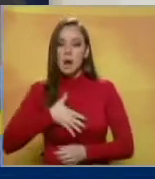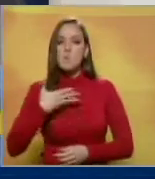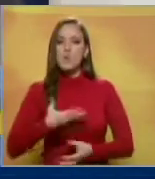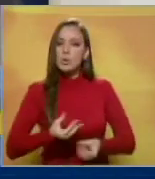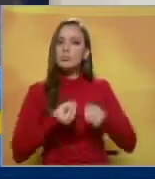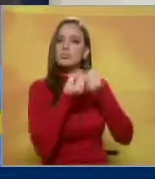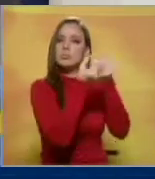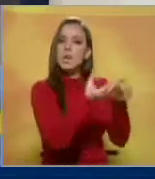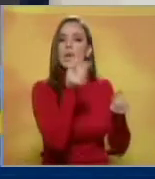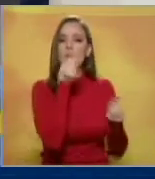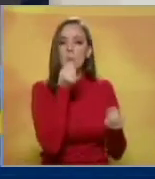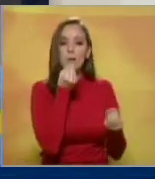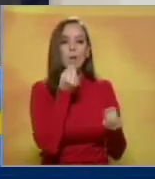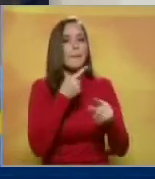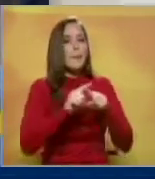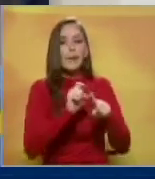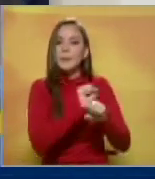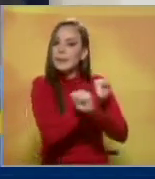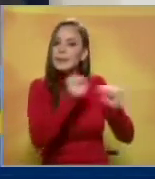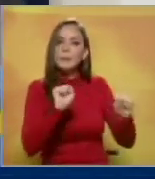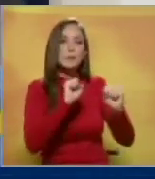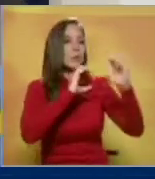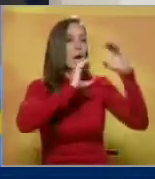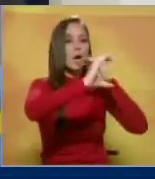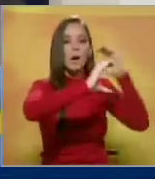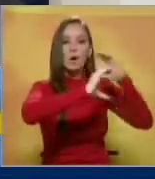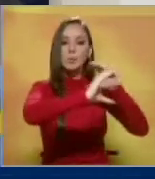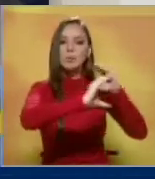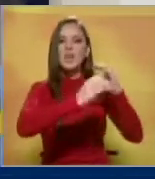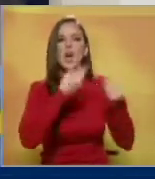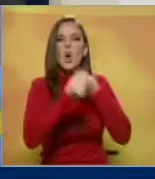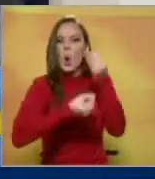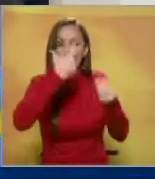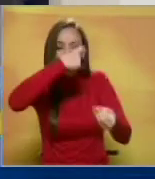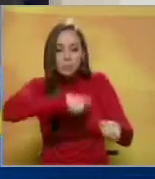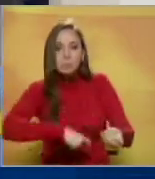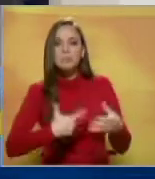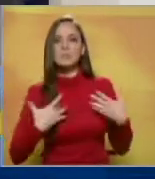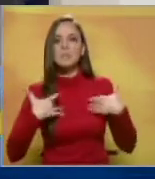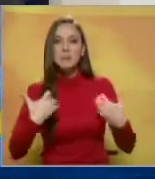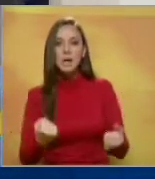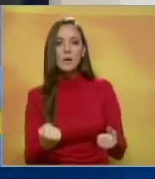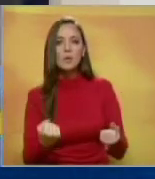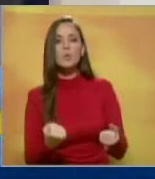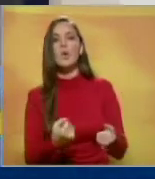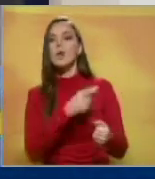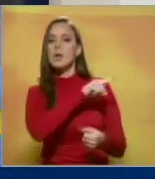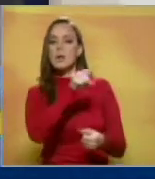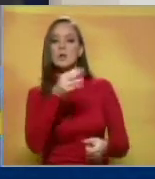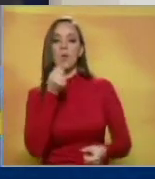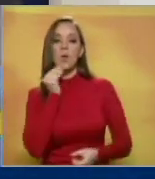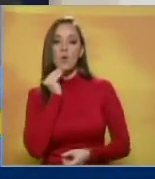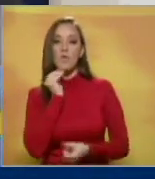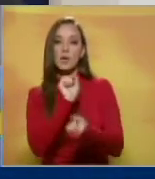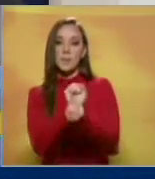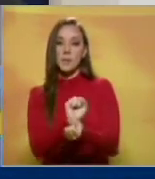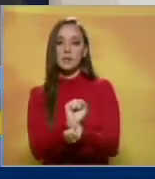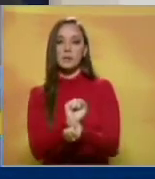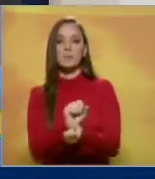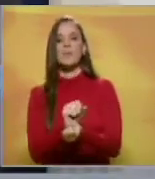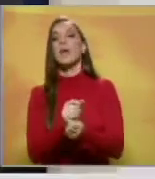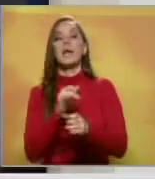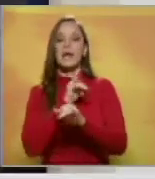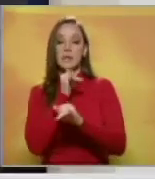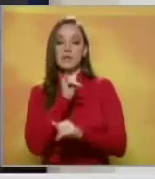comida pero que ha sido imposible comunicarse con ellos y conocer el estado real de salud que presentan estos jóvenes detenidos esta